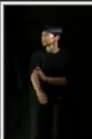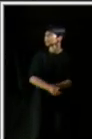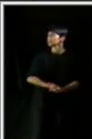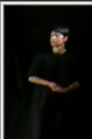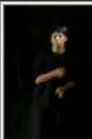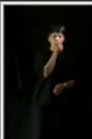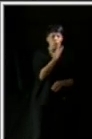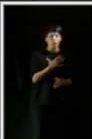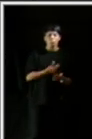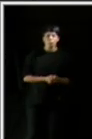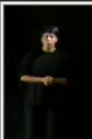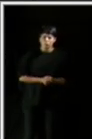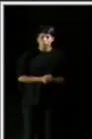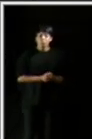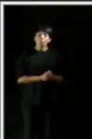bueno